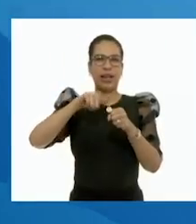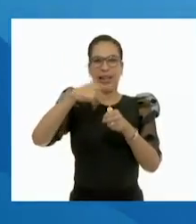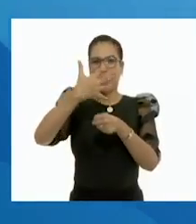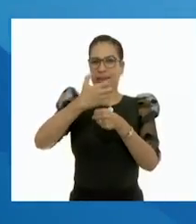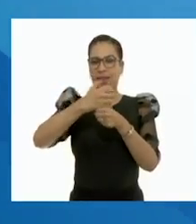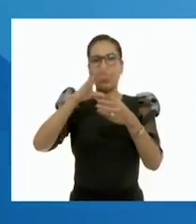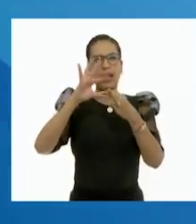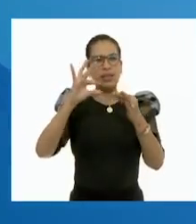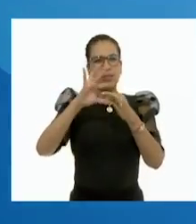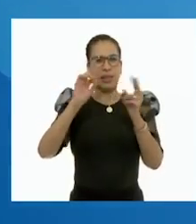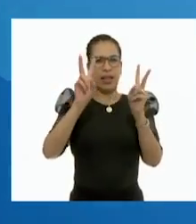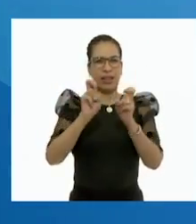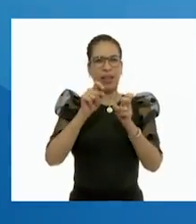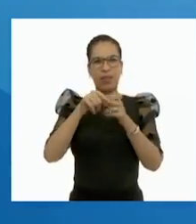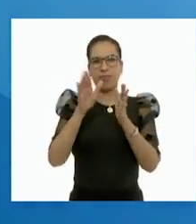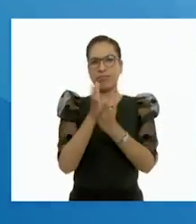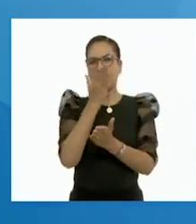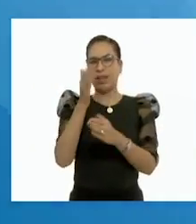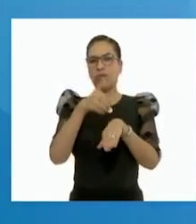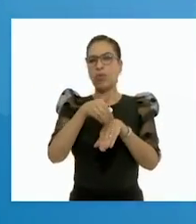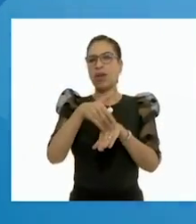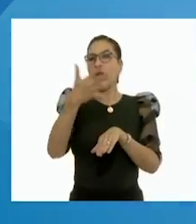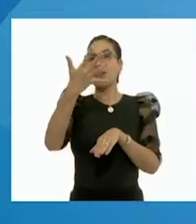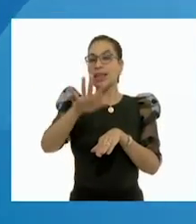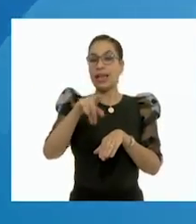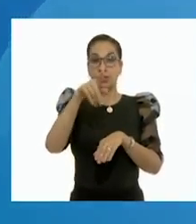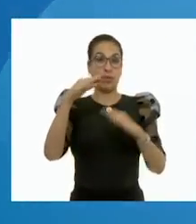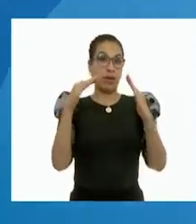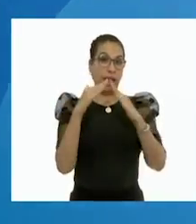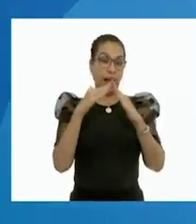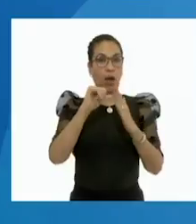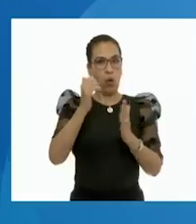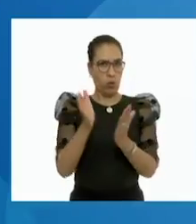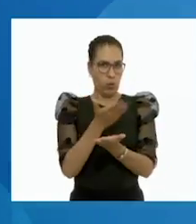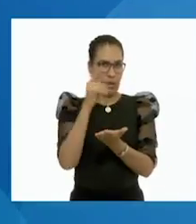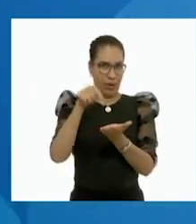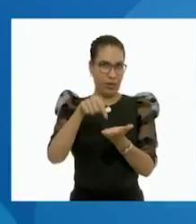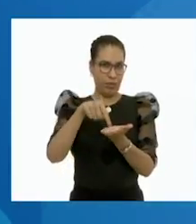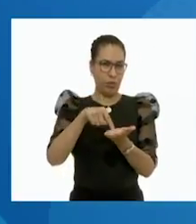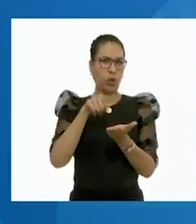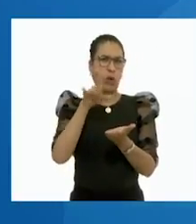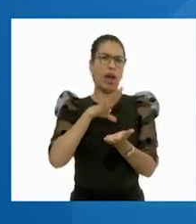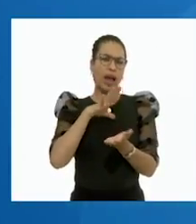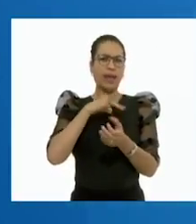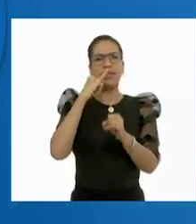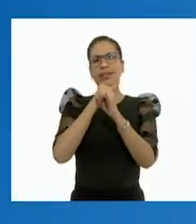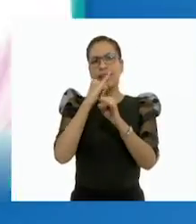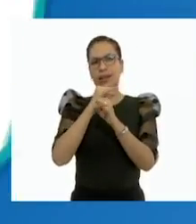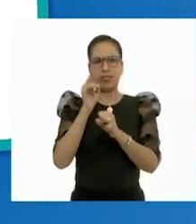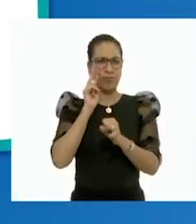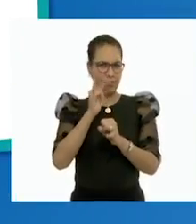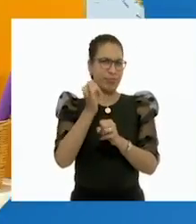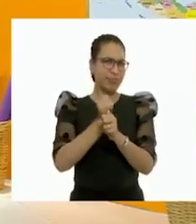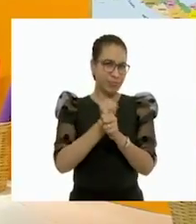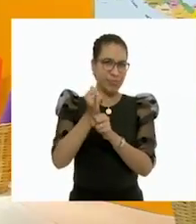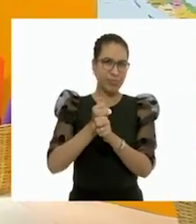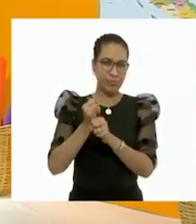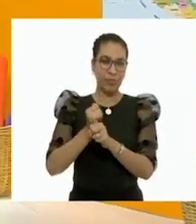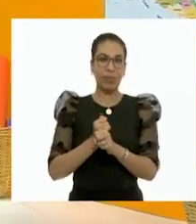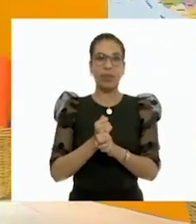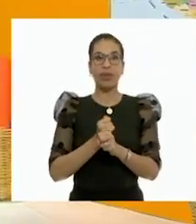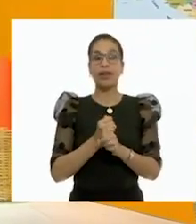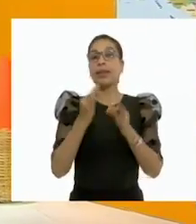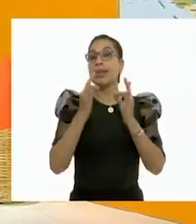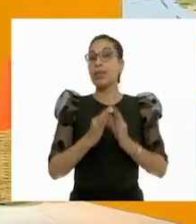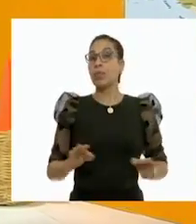explica el tema a partir de la página 10. Si en tu casa hay otro libro sobre el tema o tienes internet, explóralos. Es